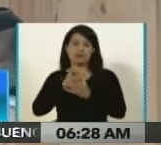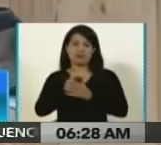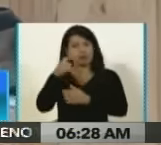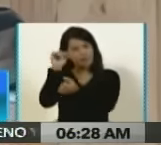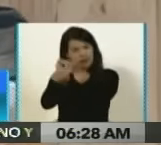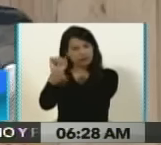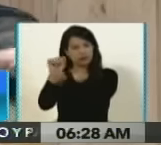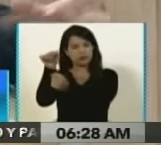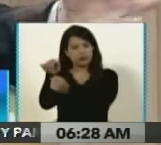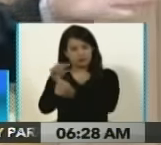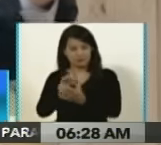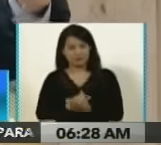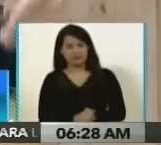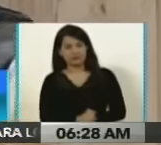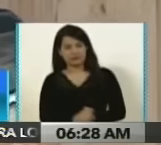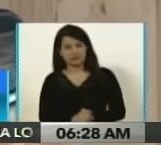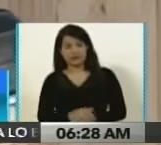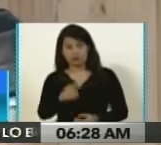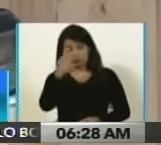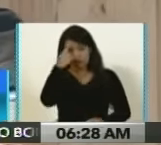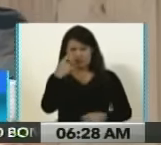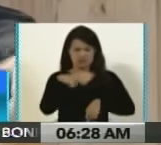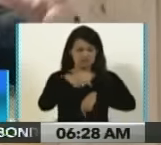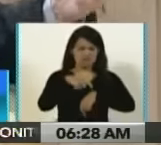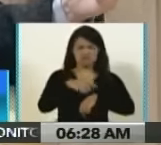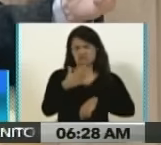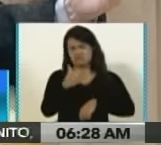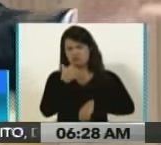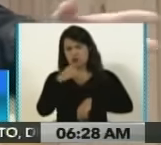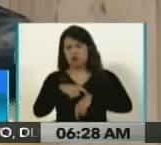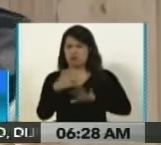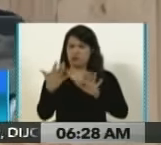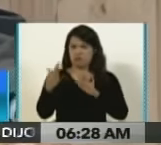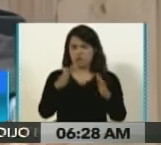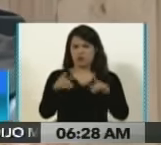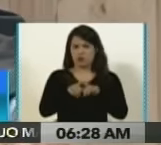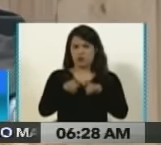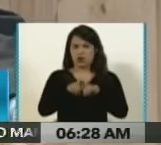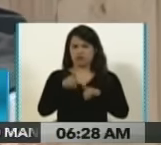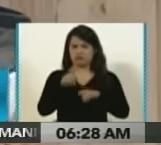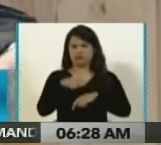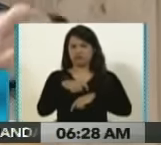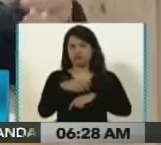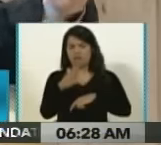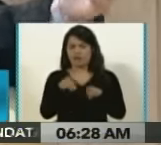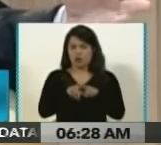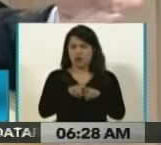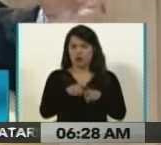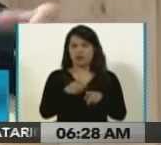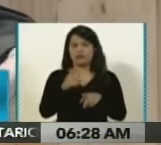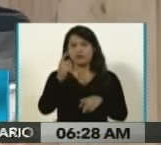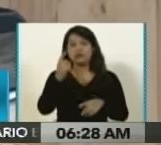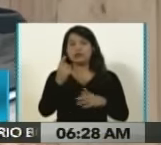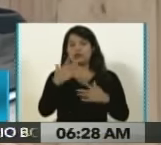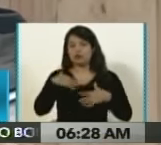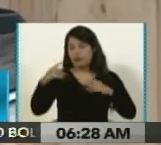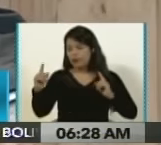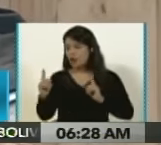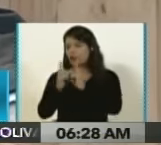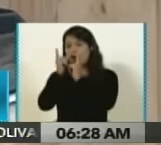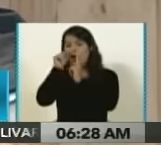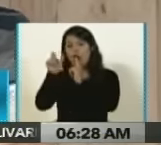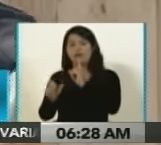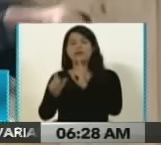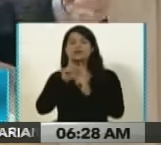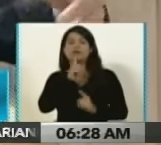casualmente, como a esta hora más o menos, me encontré yo con Vladimir Acosta, que estaba prisionero de la Seguridad